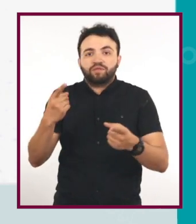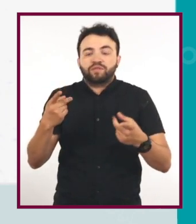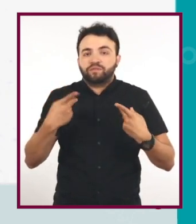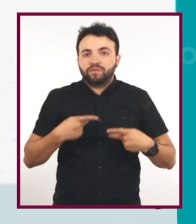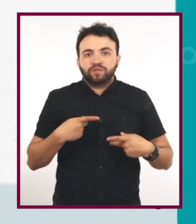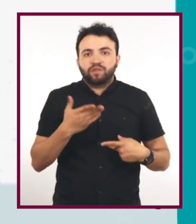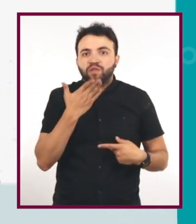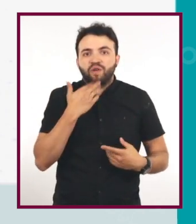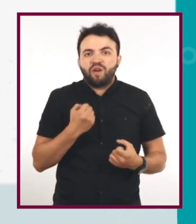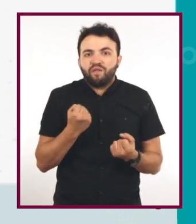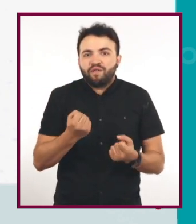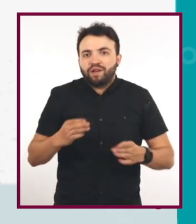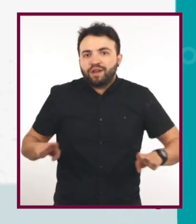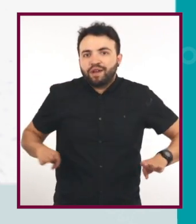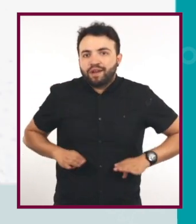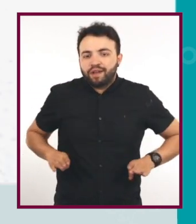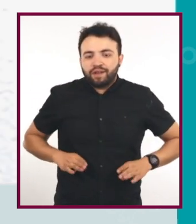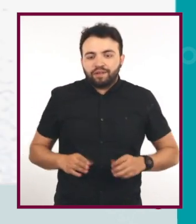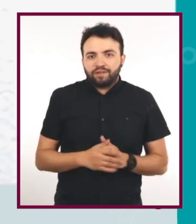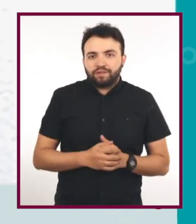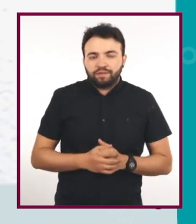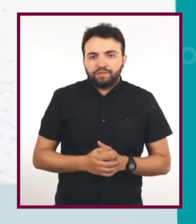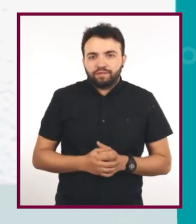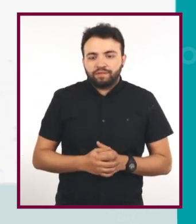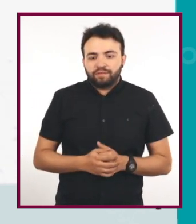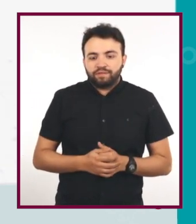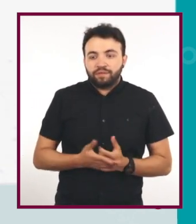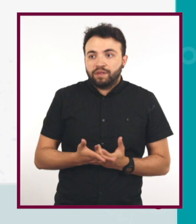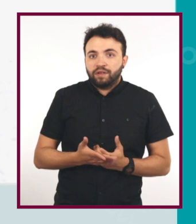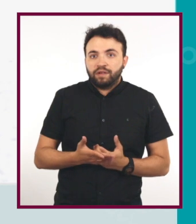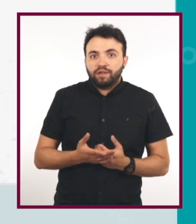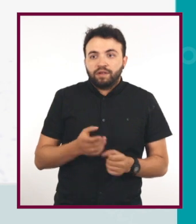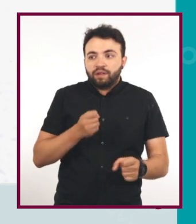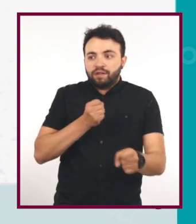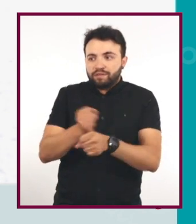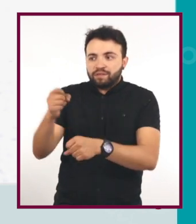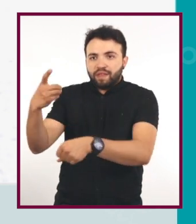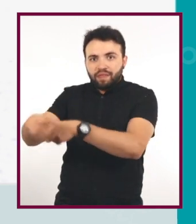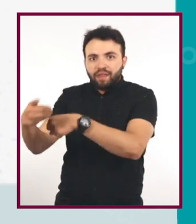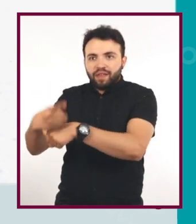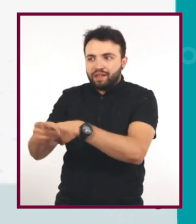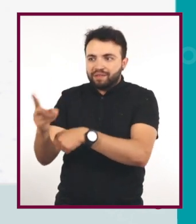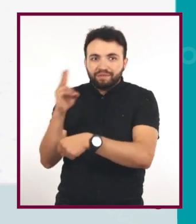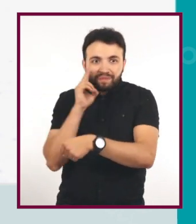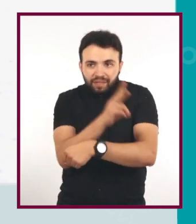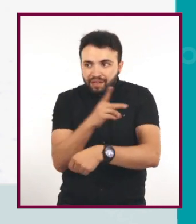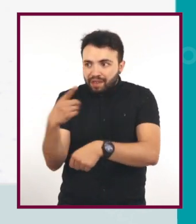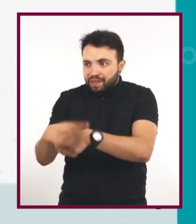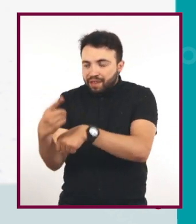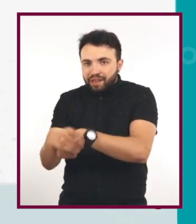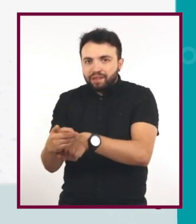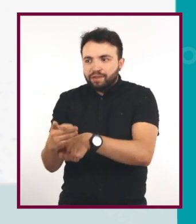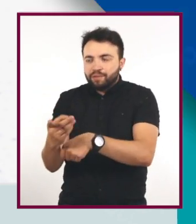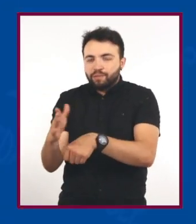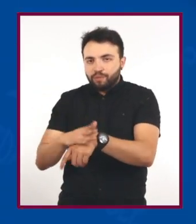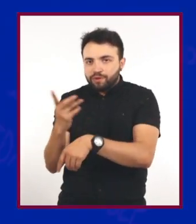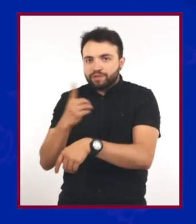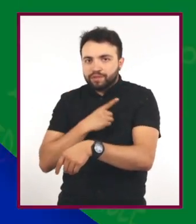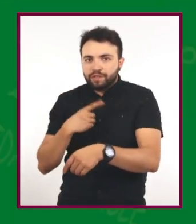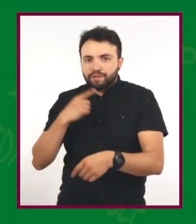ir a una persona, aún sabiendo que le hace mal. Entonces, definitivamente sería eso, que tenga la mente fría para saber